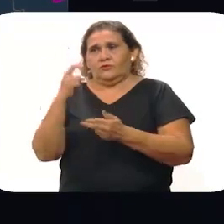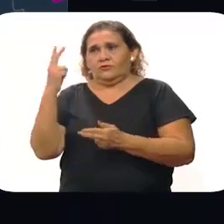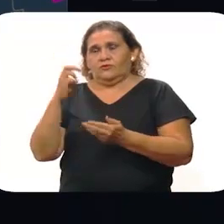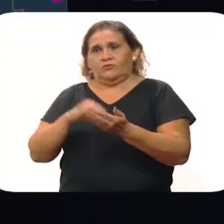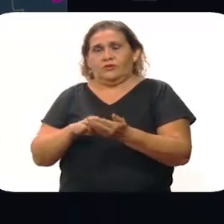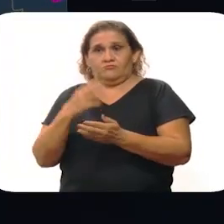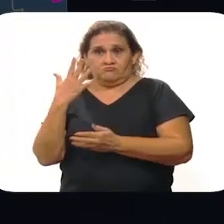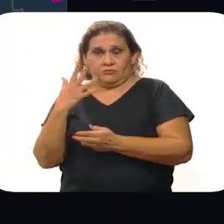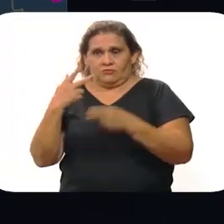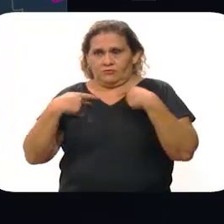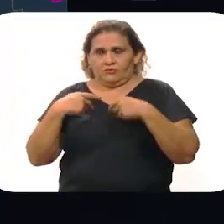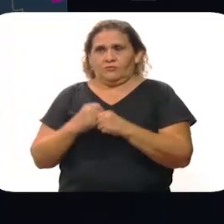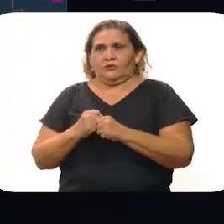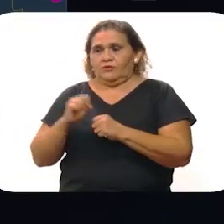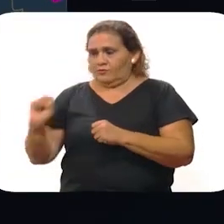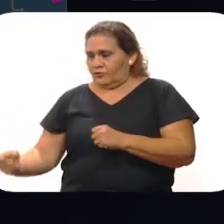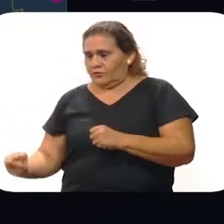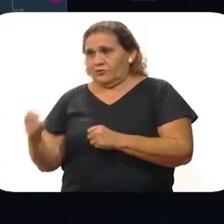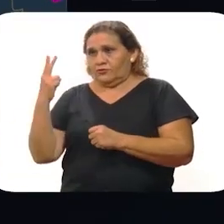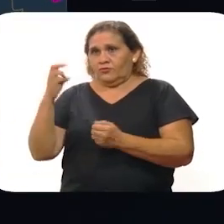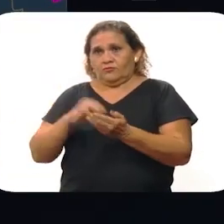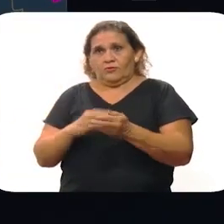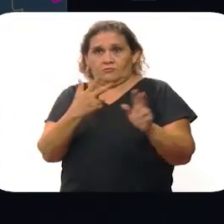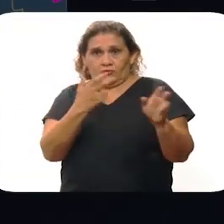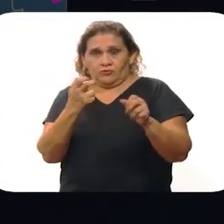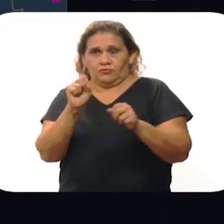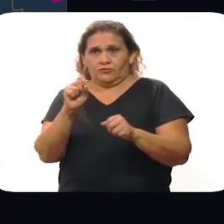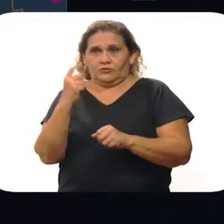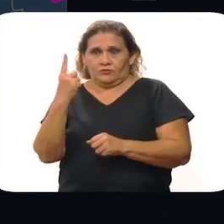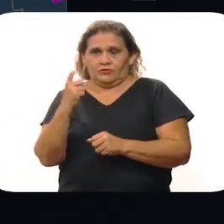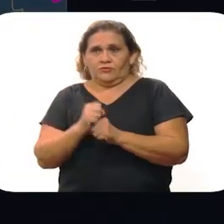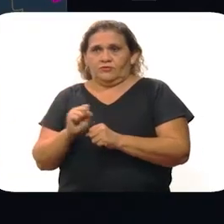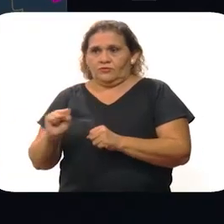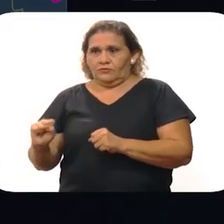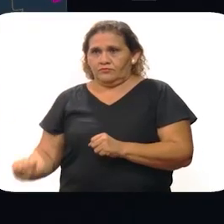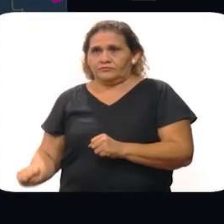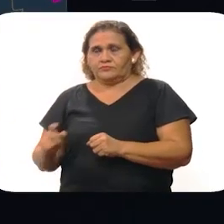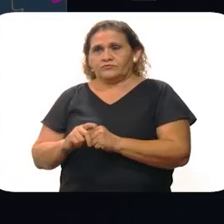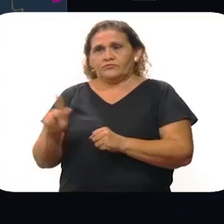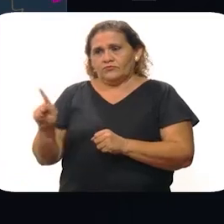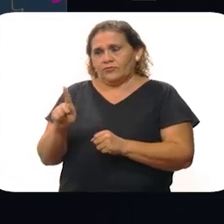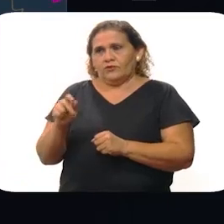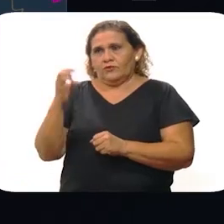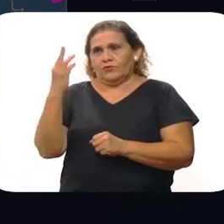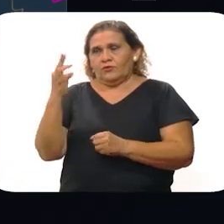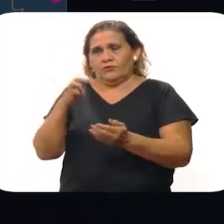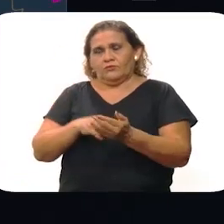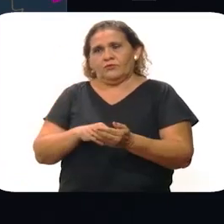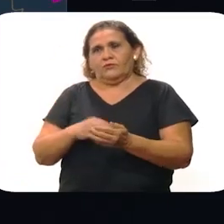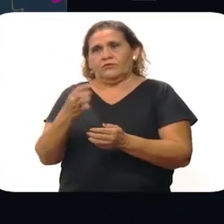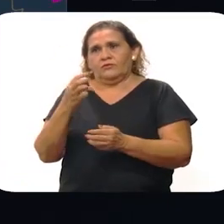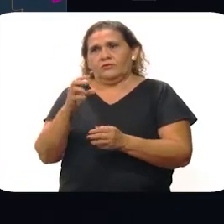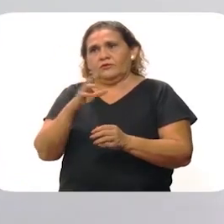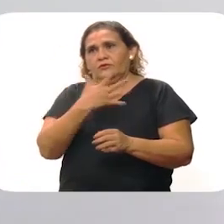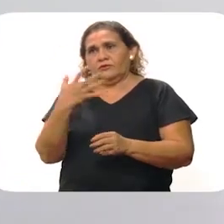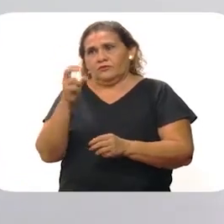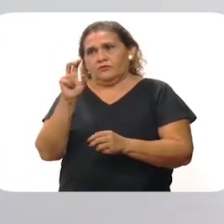2.005 pacientes, en la zona sur 2.861, en la zona poniente